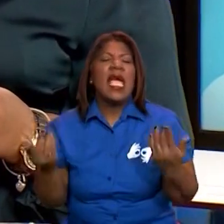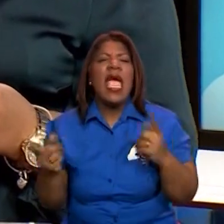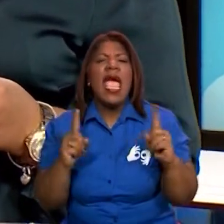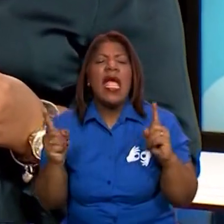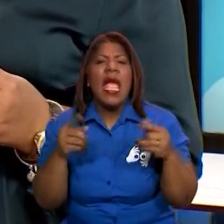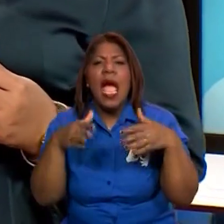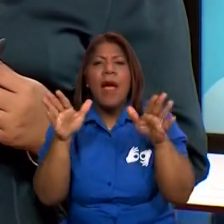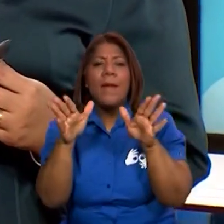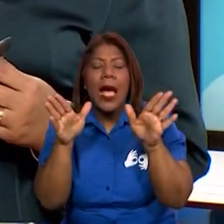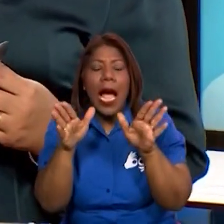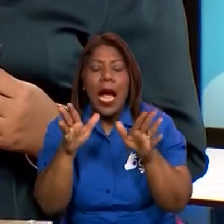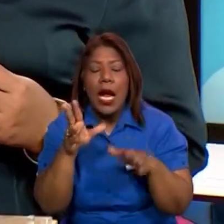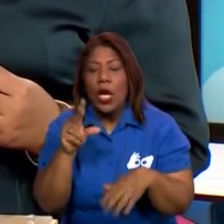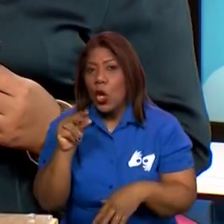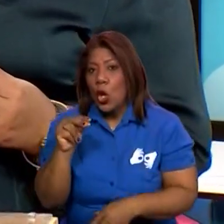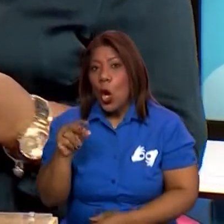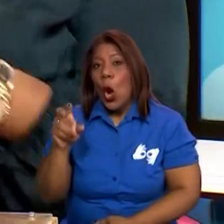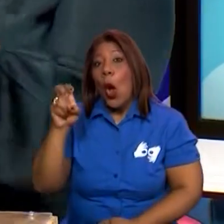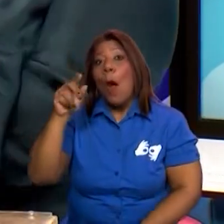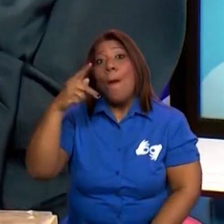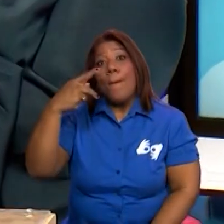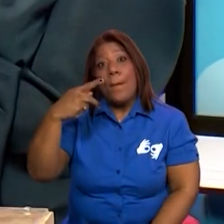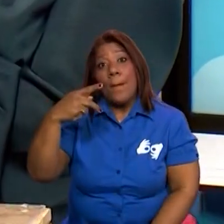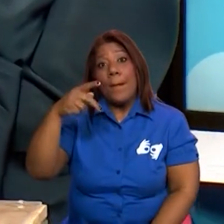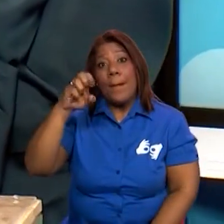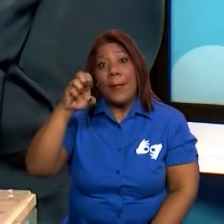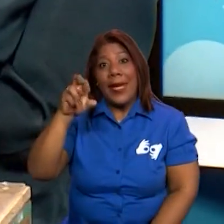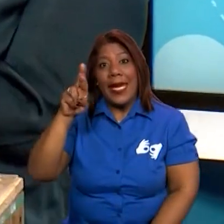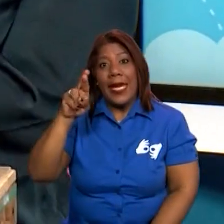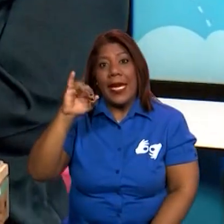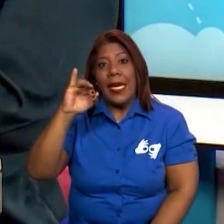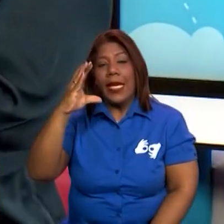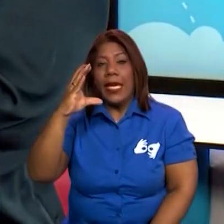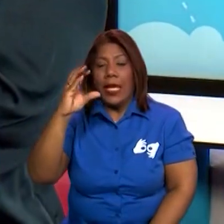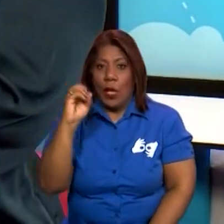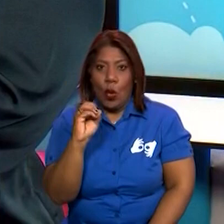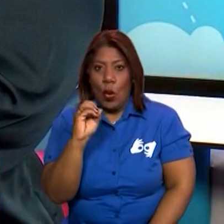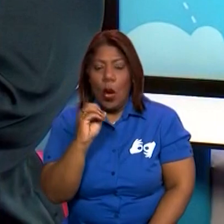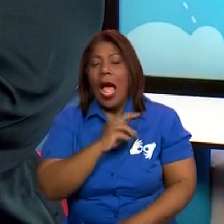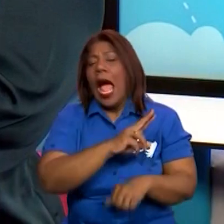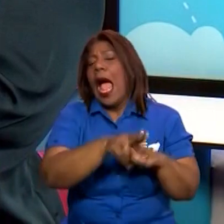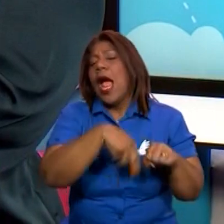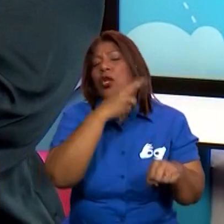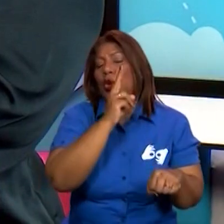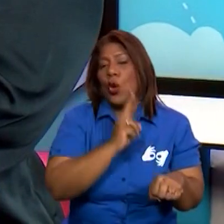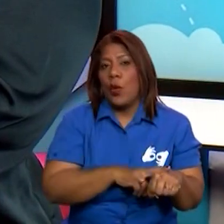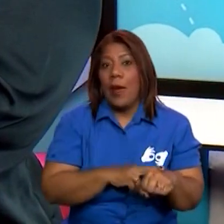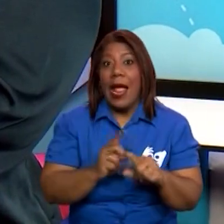sustantivo común. Pero si yo le pongo un nombre al perico, ay, mi perico se va a llamar